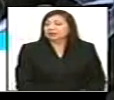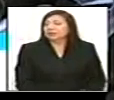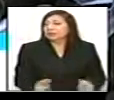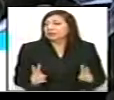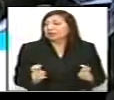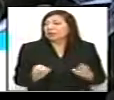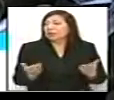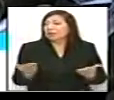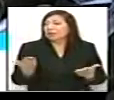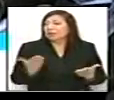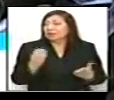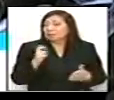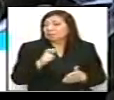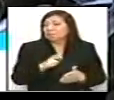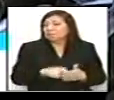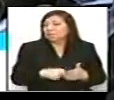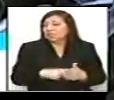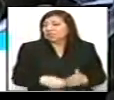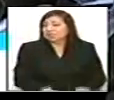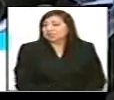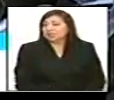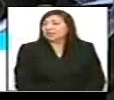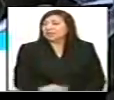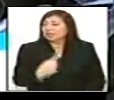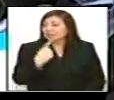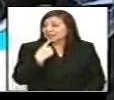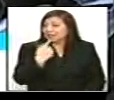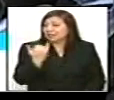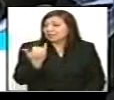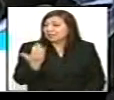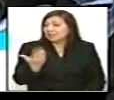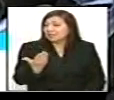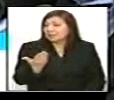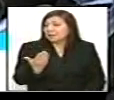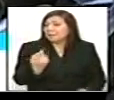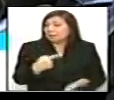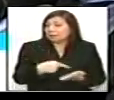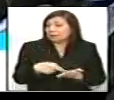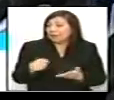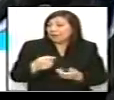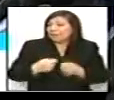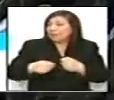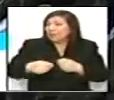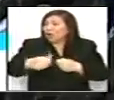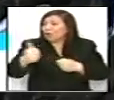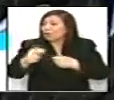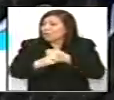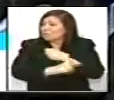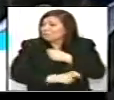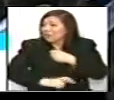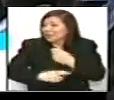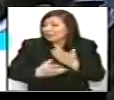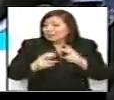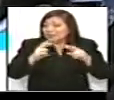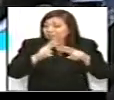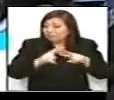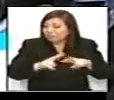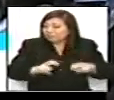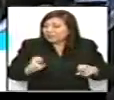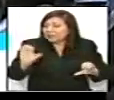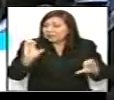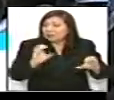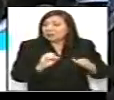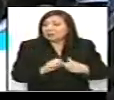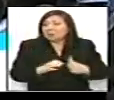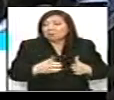tema de dónde proviene el mineral, ¿no? Se dice que en estos minerales que para saliendo al exterior, a través de análisis